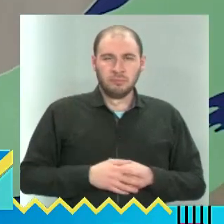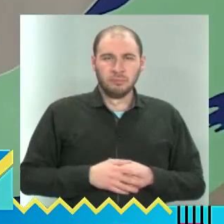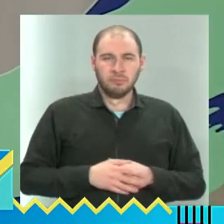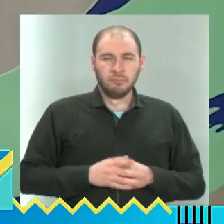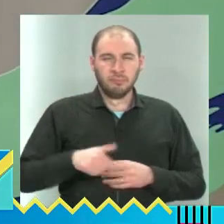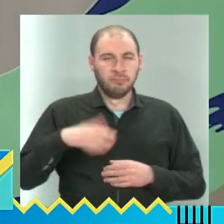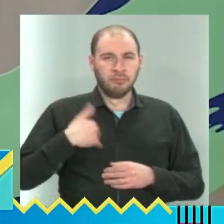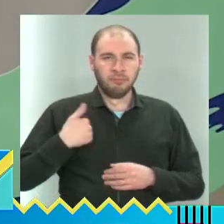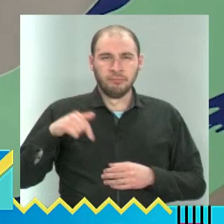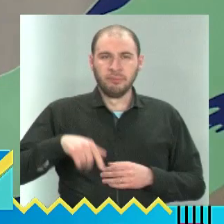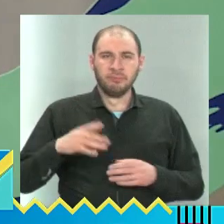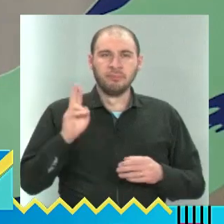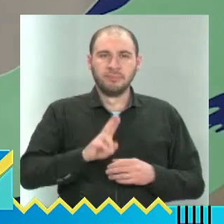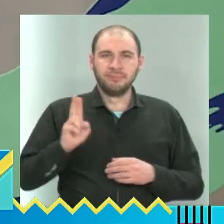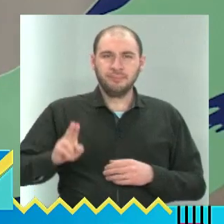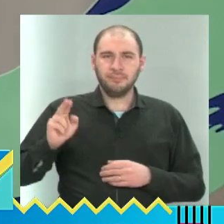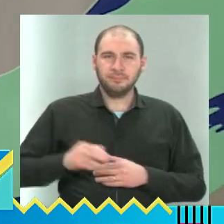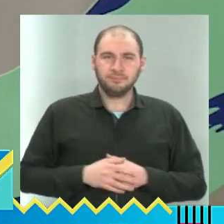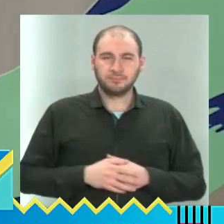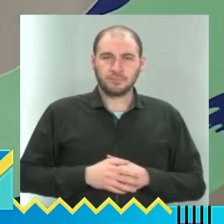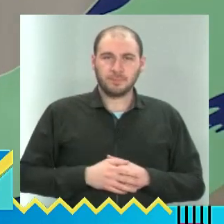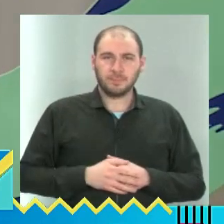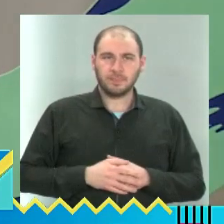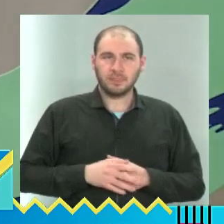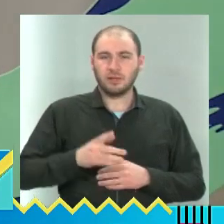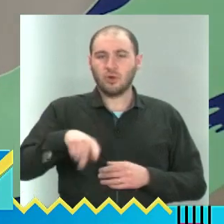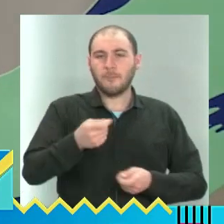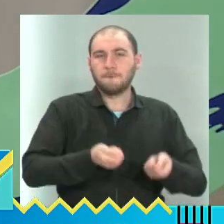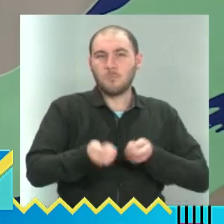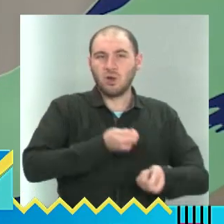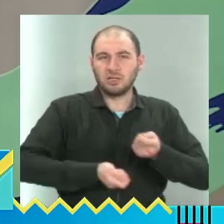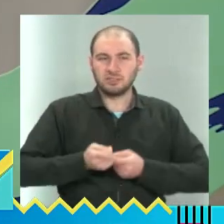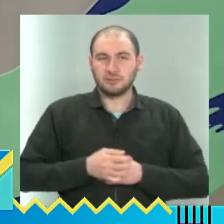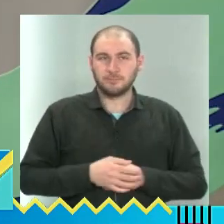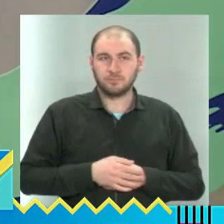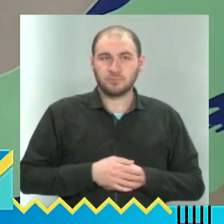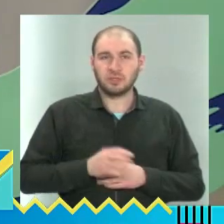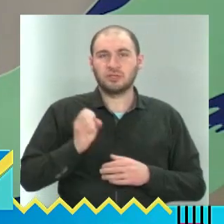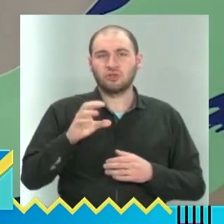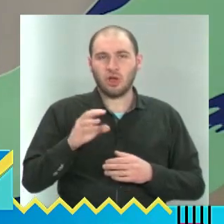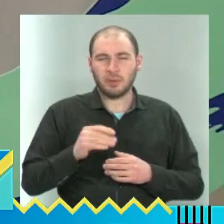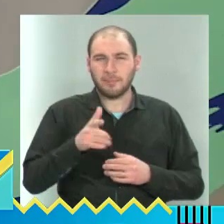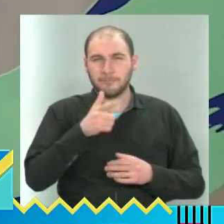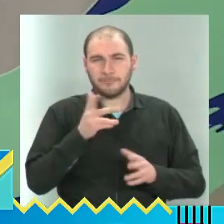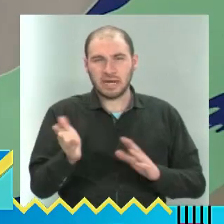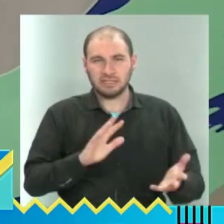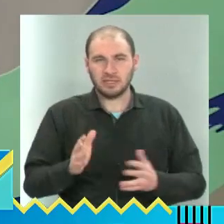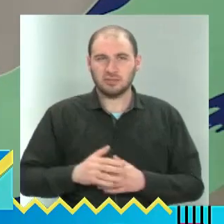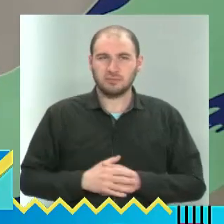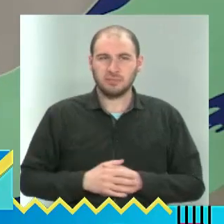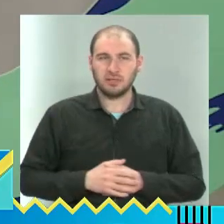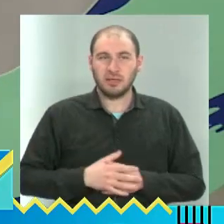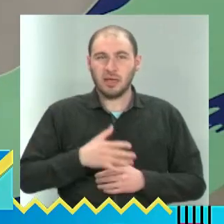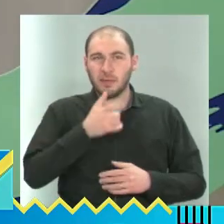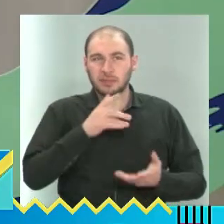en Argentina se habilitaban boliches con nombres parecidos,